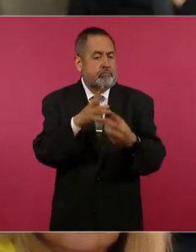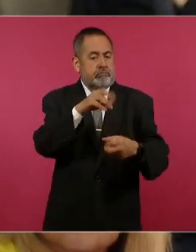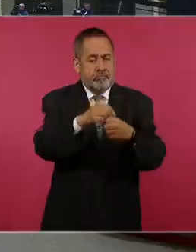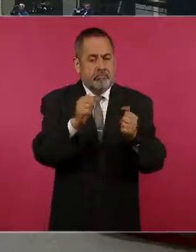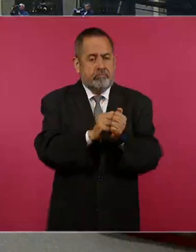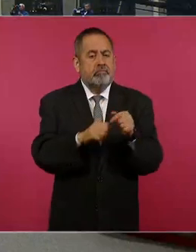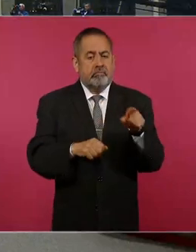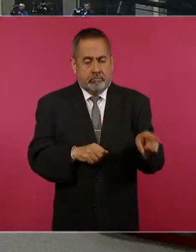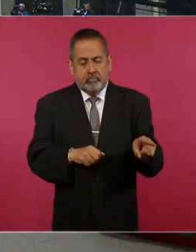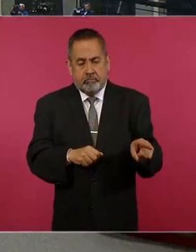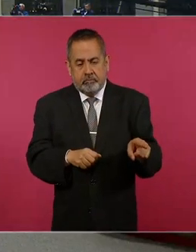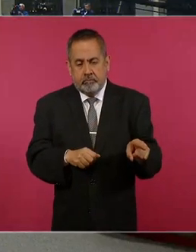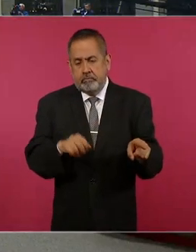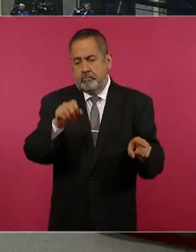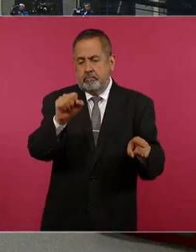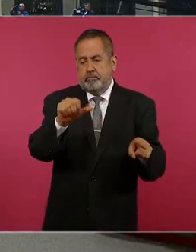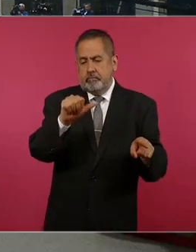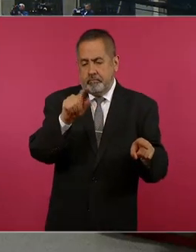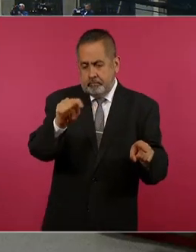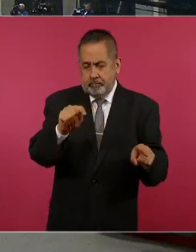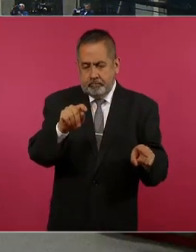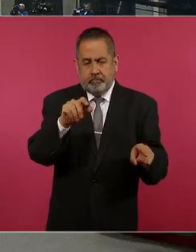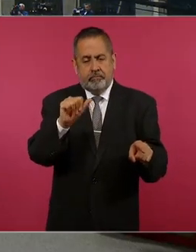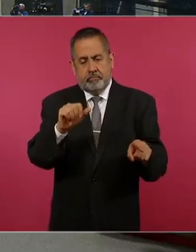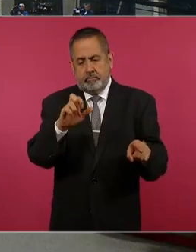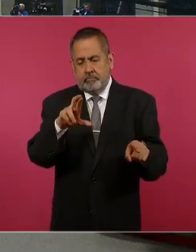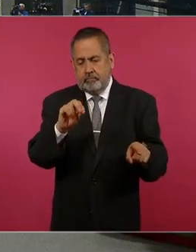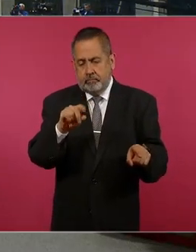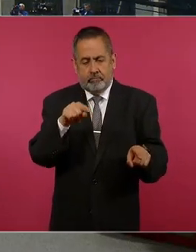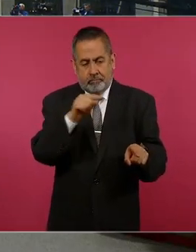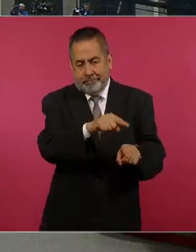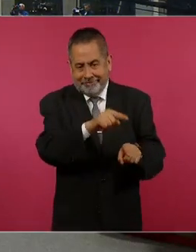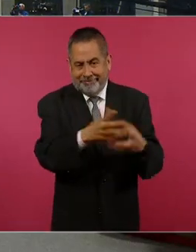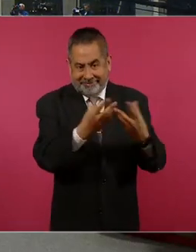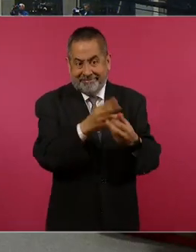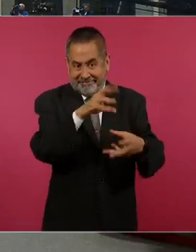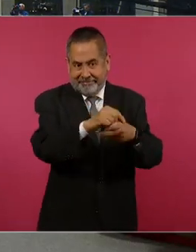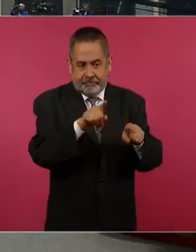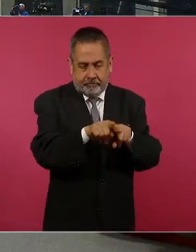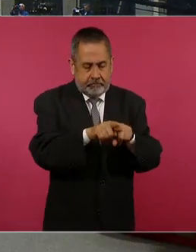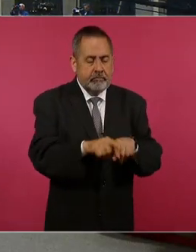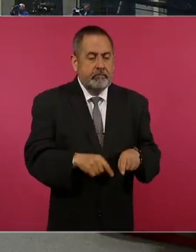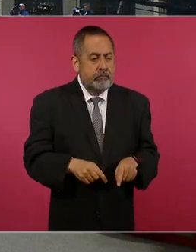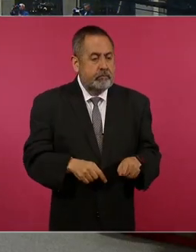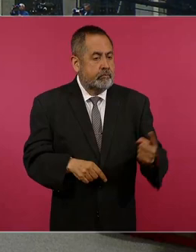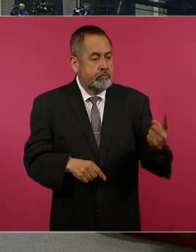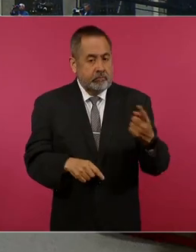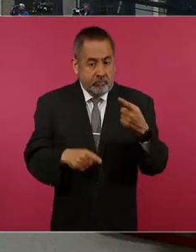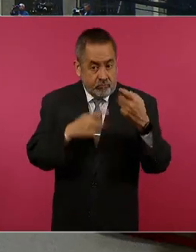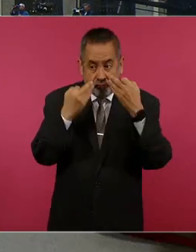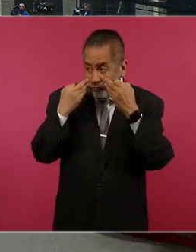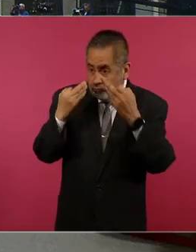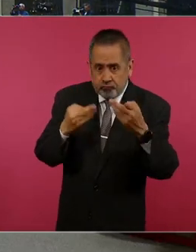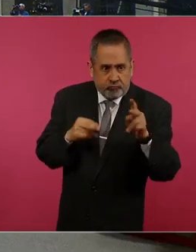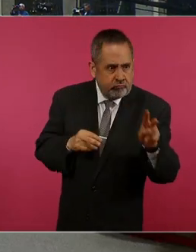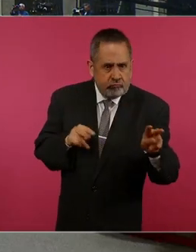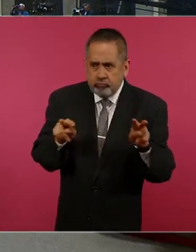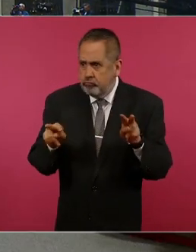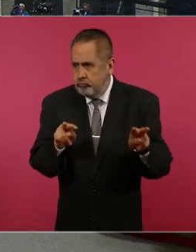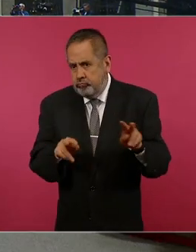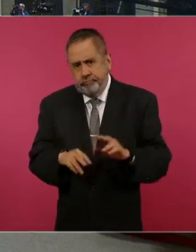de SAT Aeroholdings, donde ha sido testigo, fue testigo